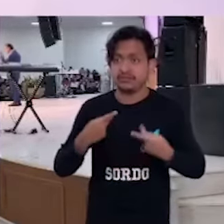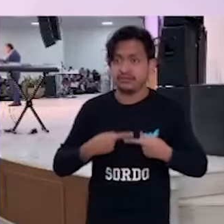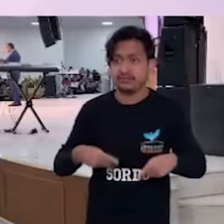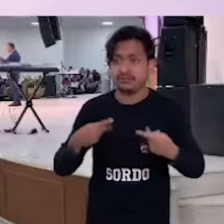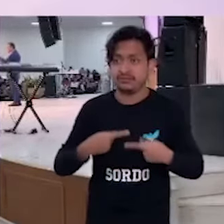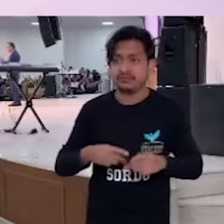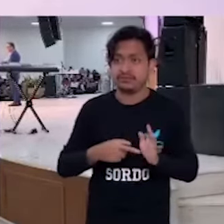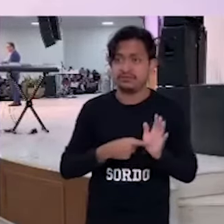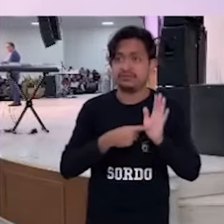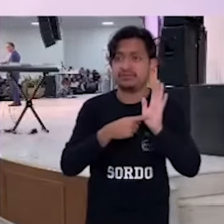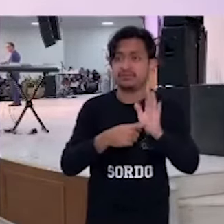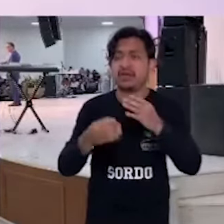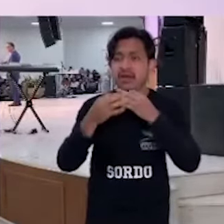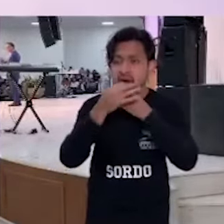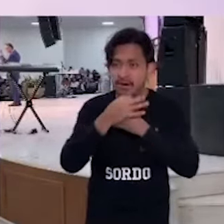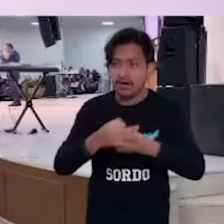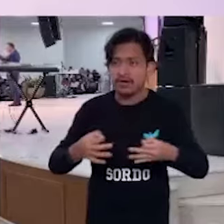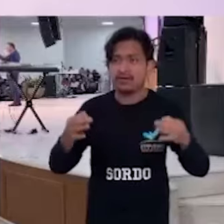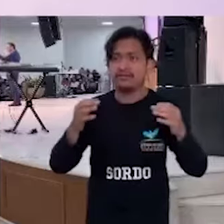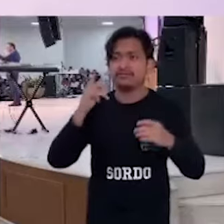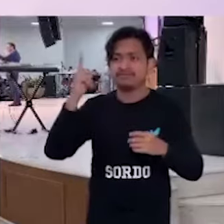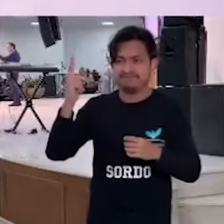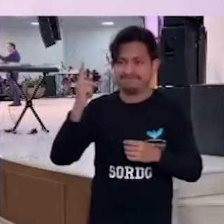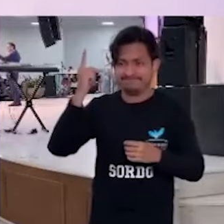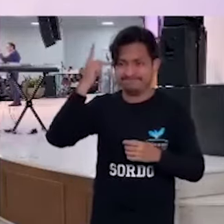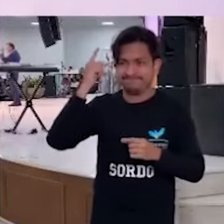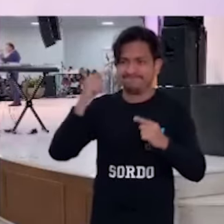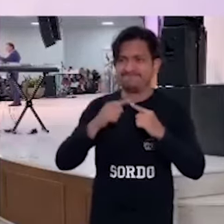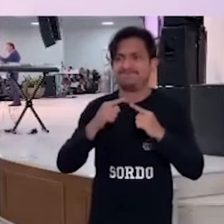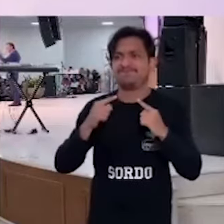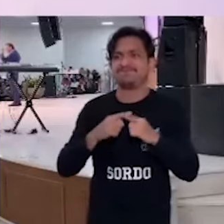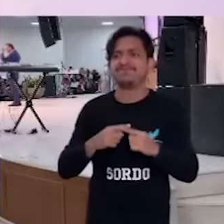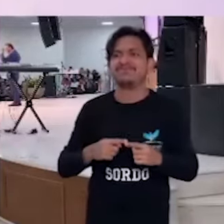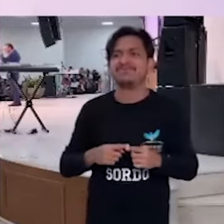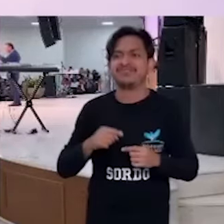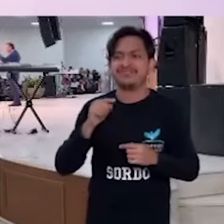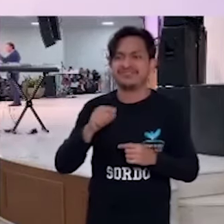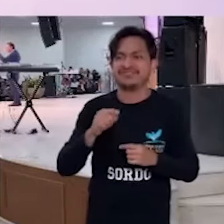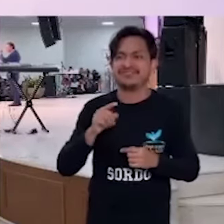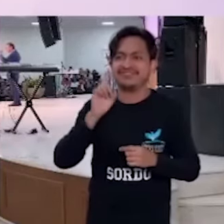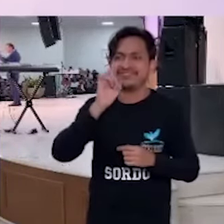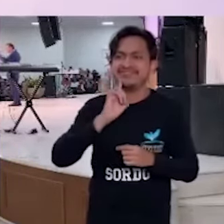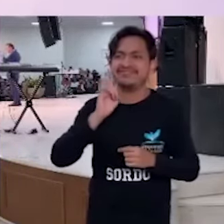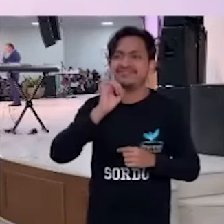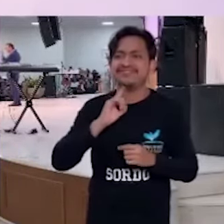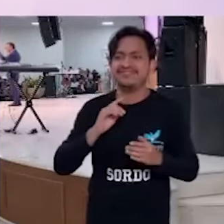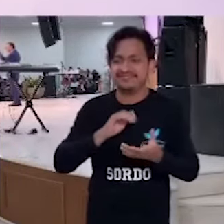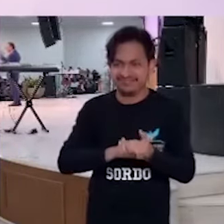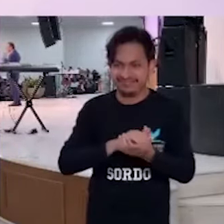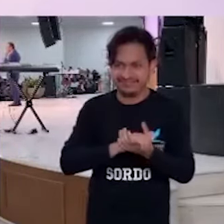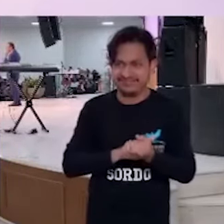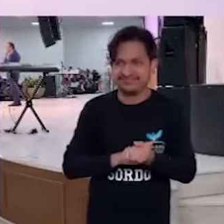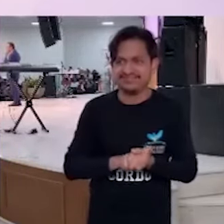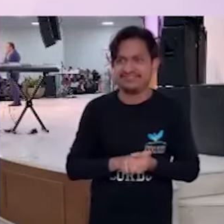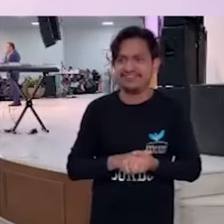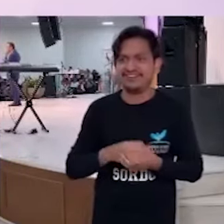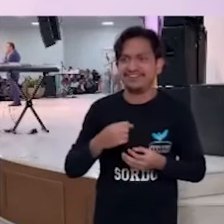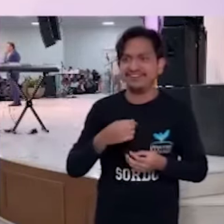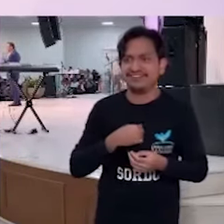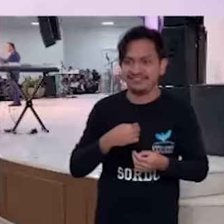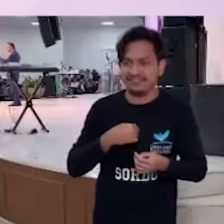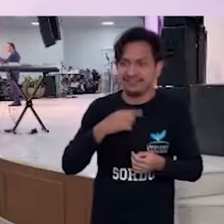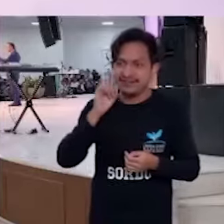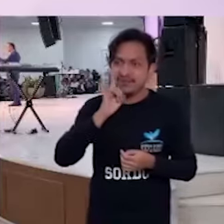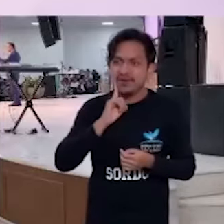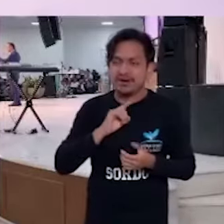es la esposa. Mi esposo, pastor, es irreprensible. Sí, yo doy testimonio de él.